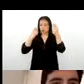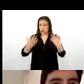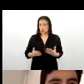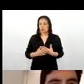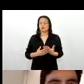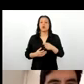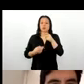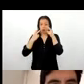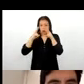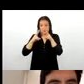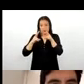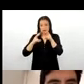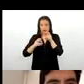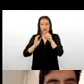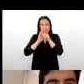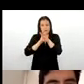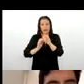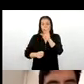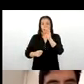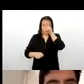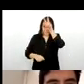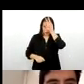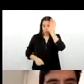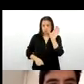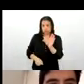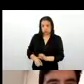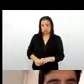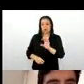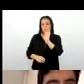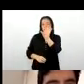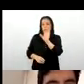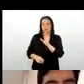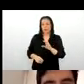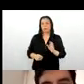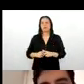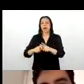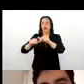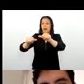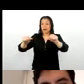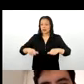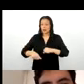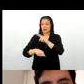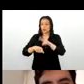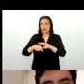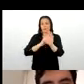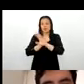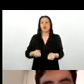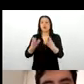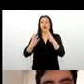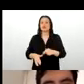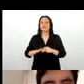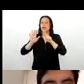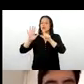ven aquí tenemos el mapa del Perú con la ubicación de las áreas naturales protegidas. Tenemos 76 áreas